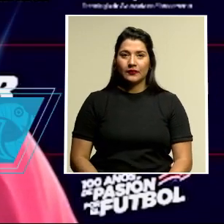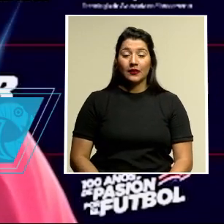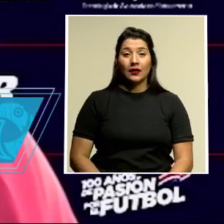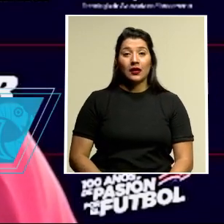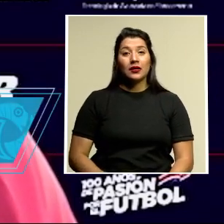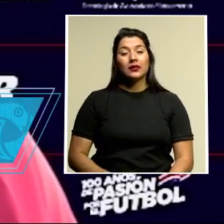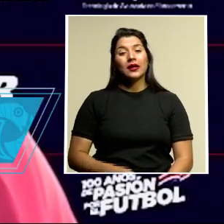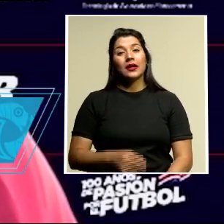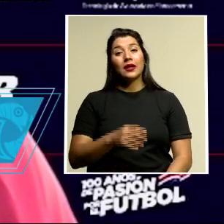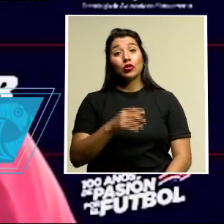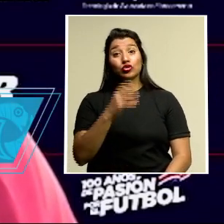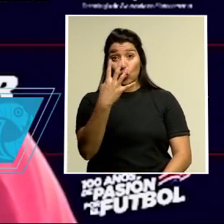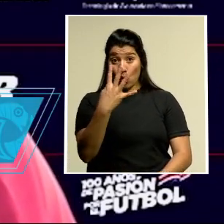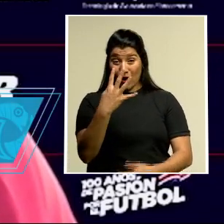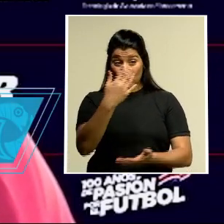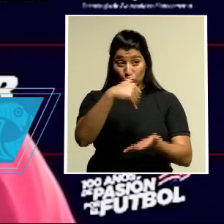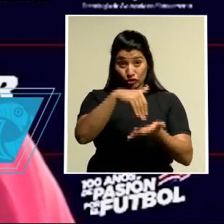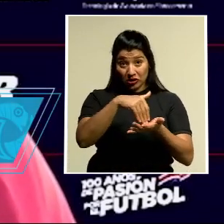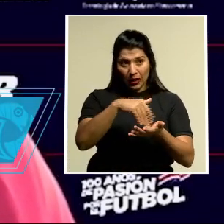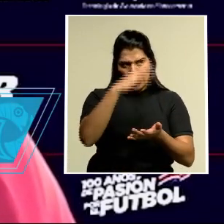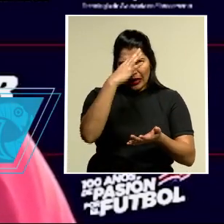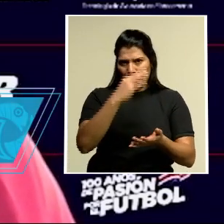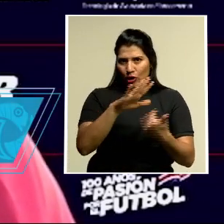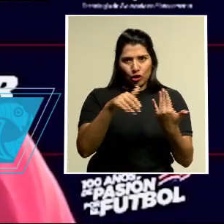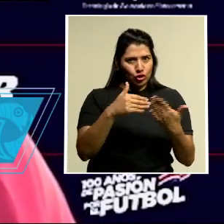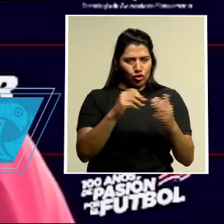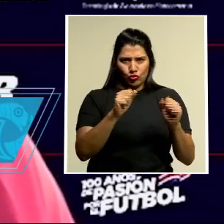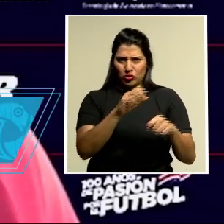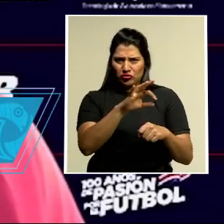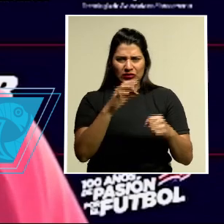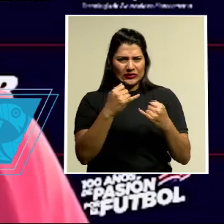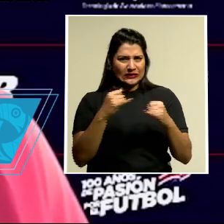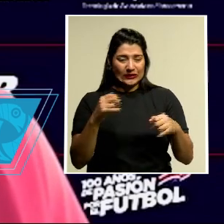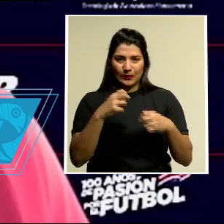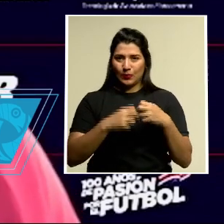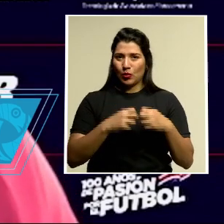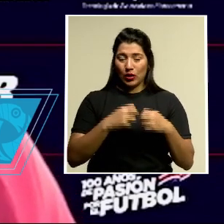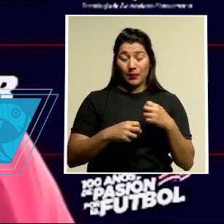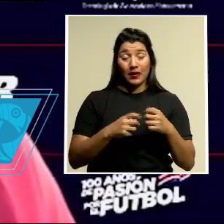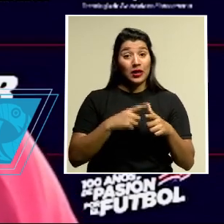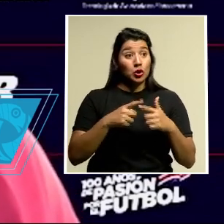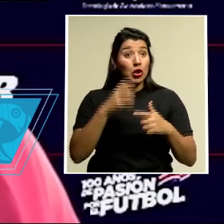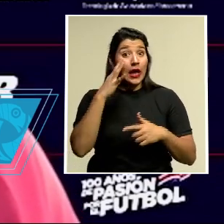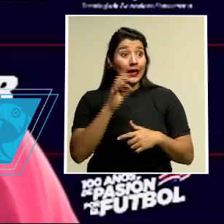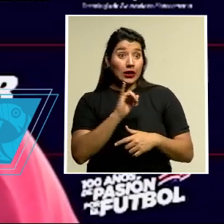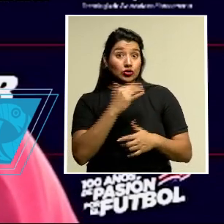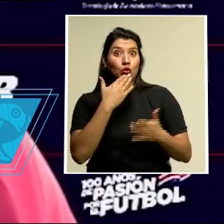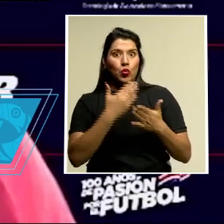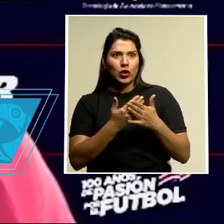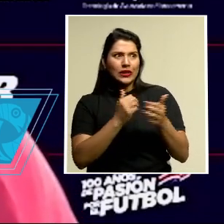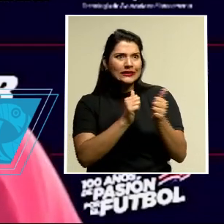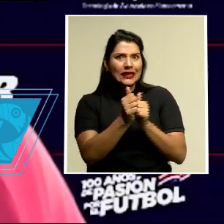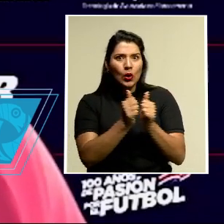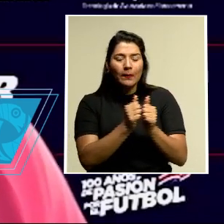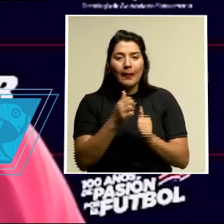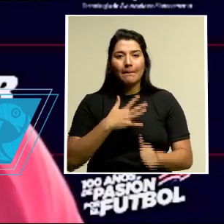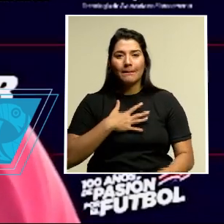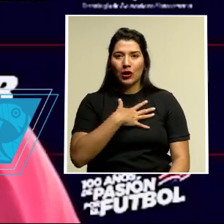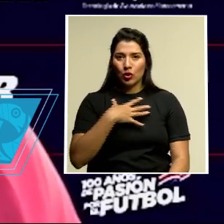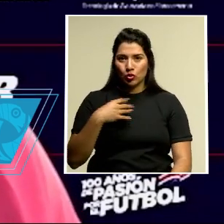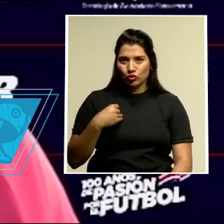ya ha empezado a trabajar detalles que a su criterio puede ser le hayan restado al plantel a lo largo de los últimos tiempos. En lo que hay que